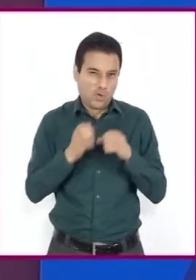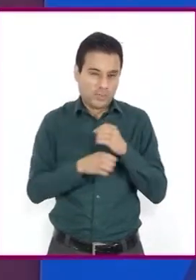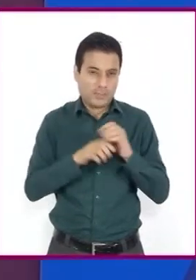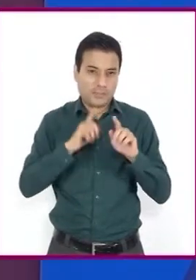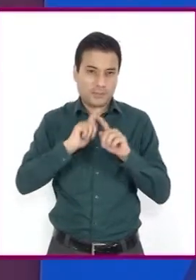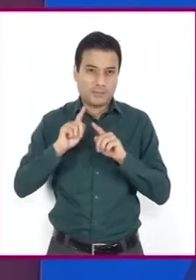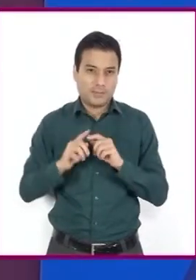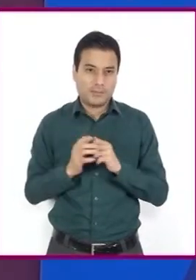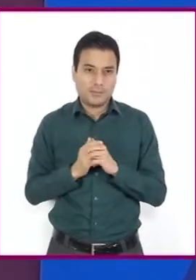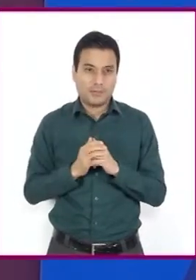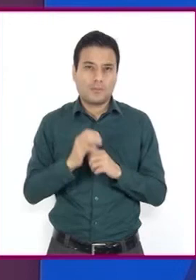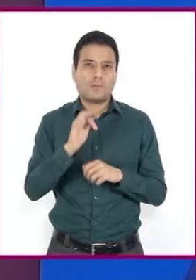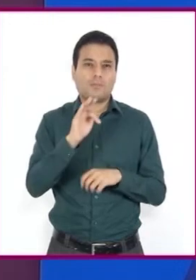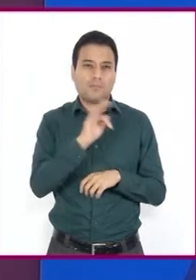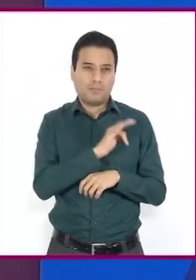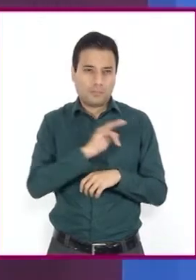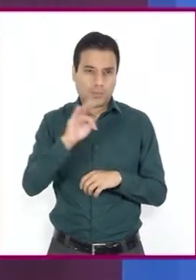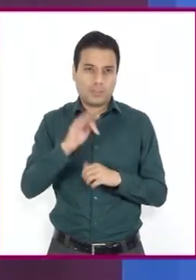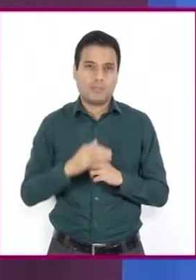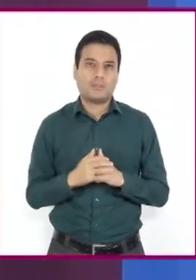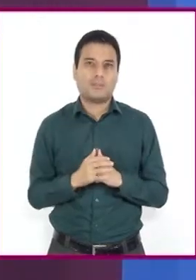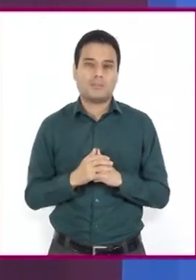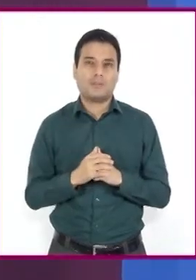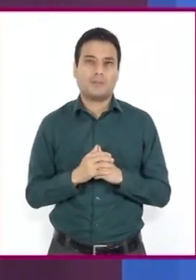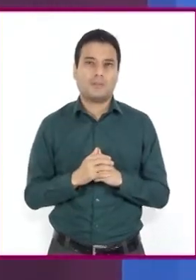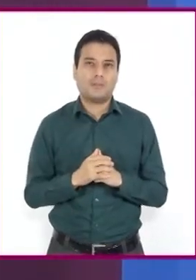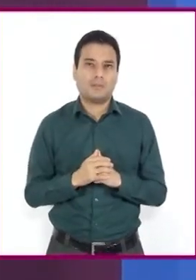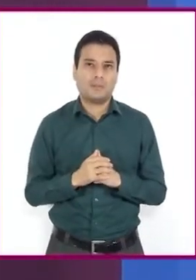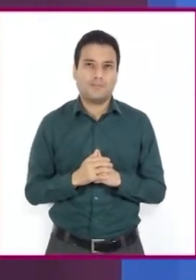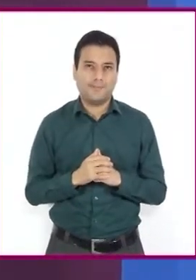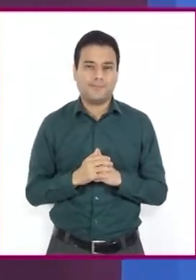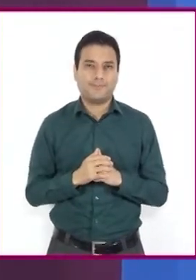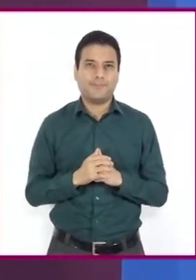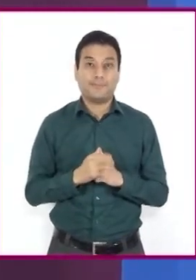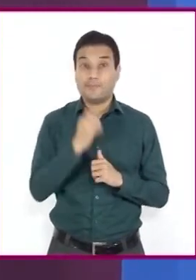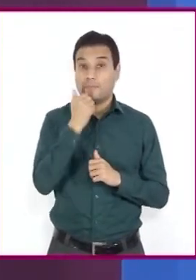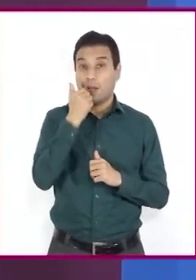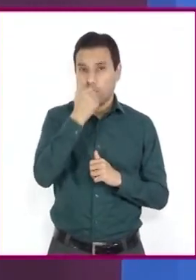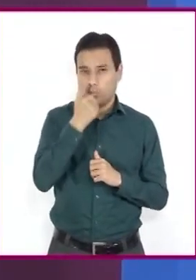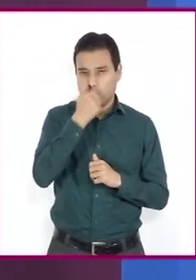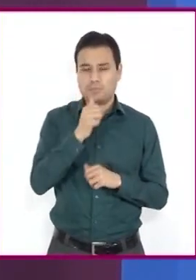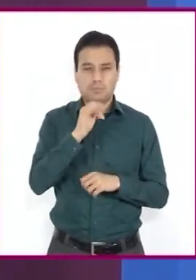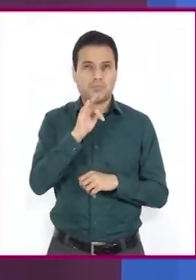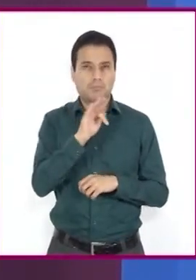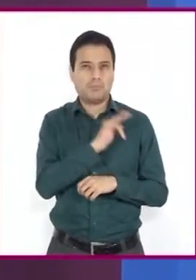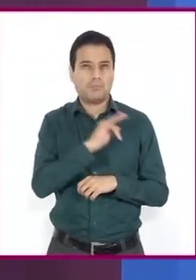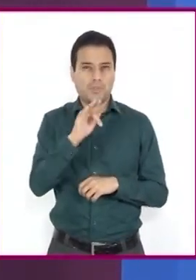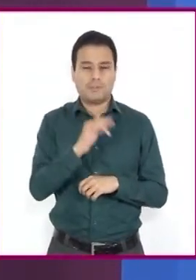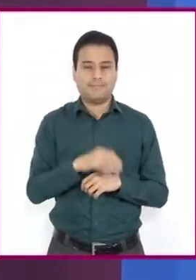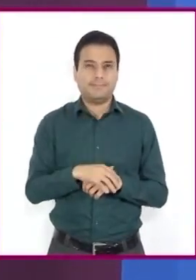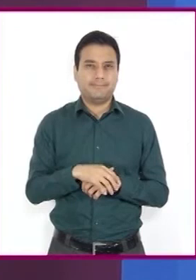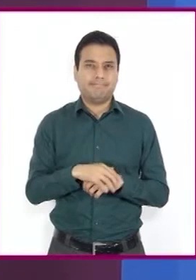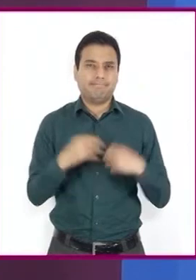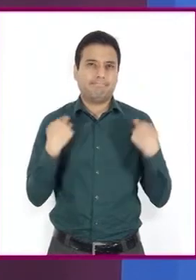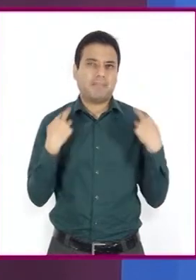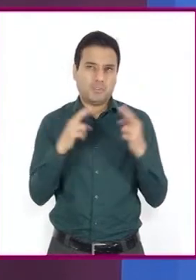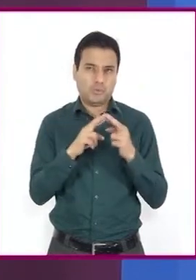en caso de alguna situación anómala, los alumnos podrán dirigirse a su docente por